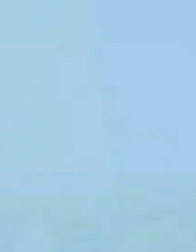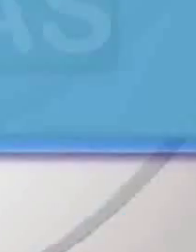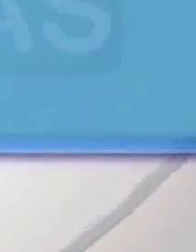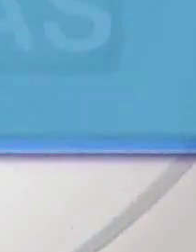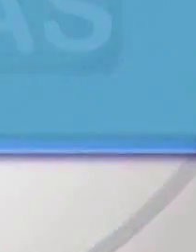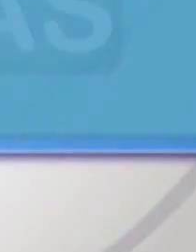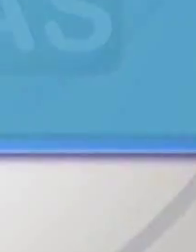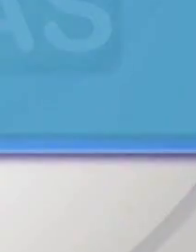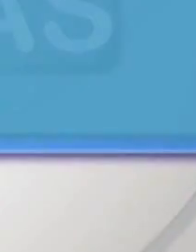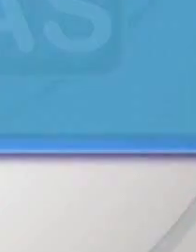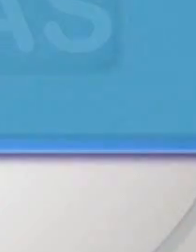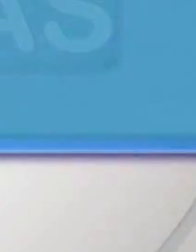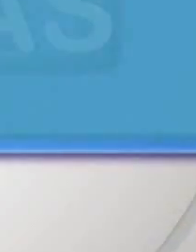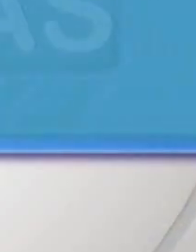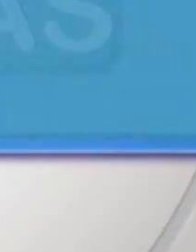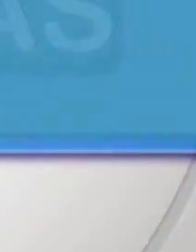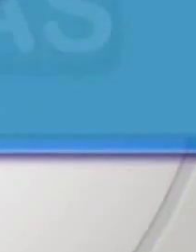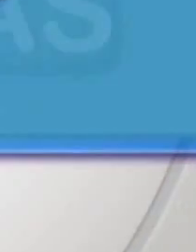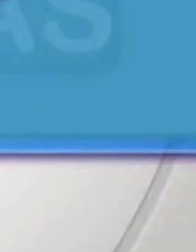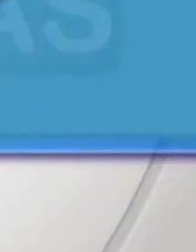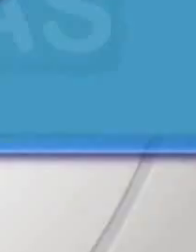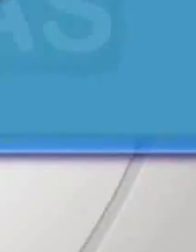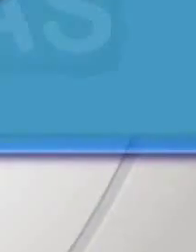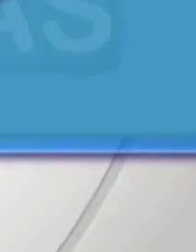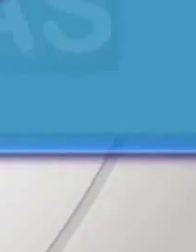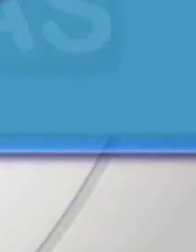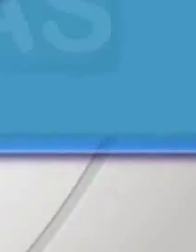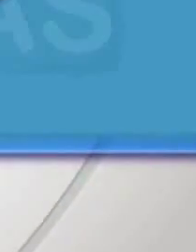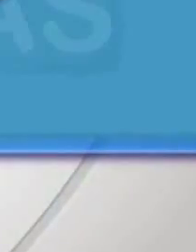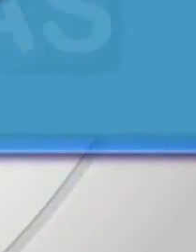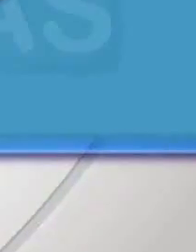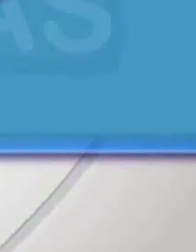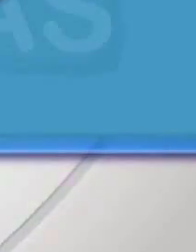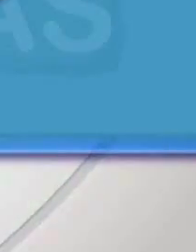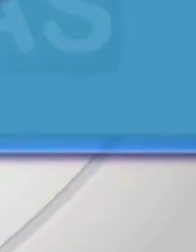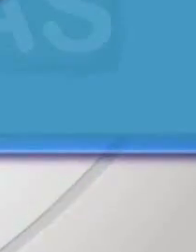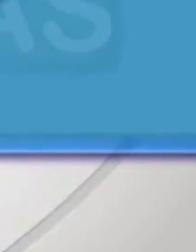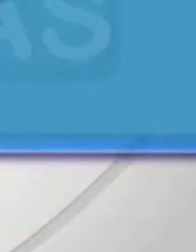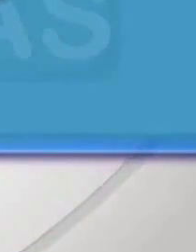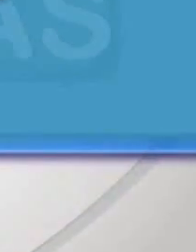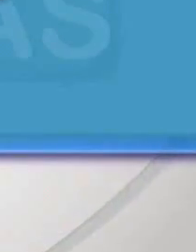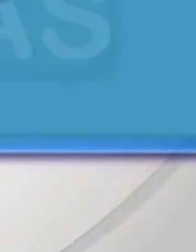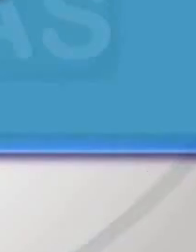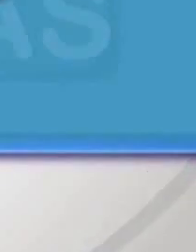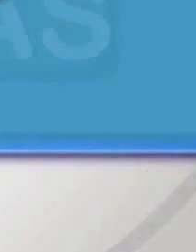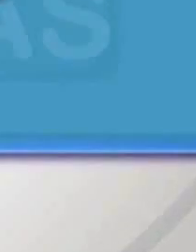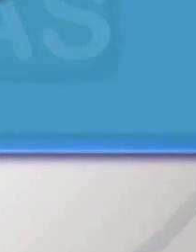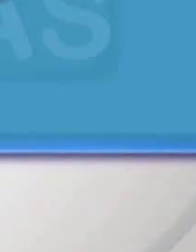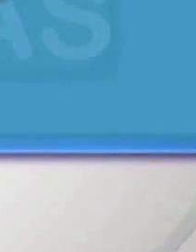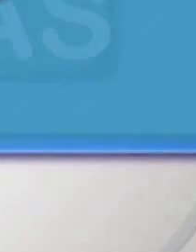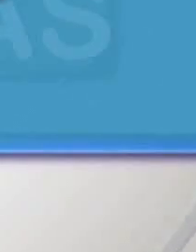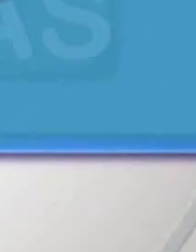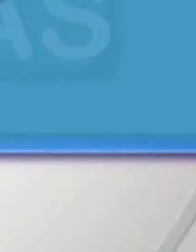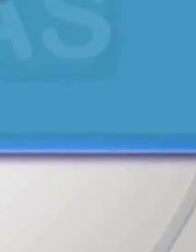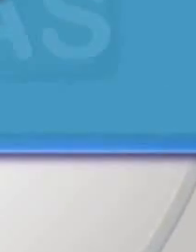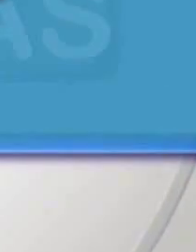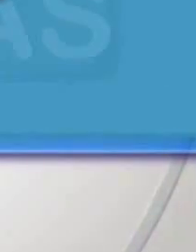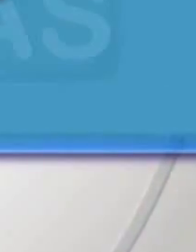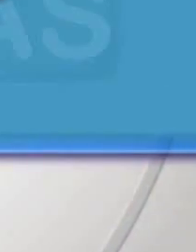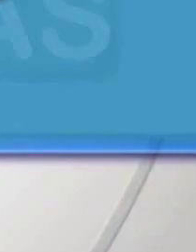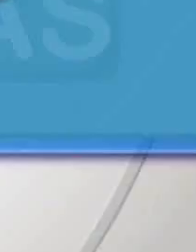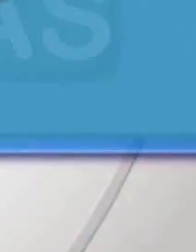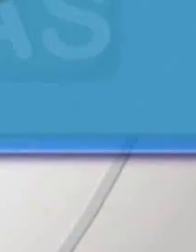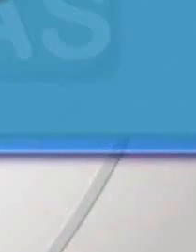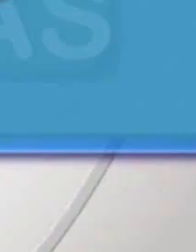entrevista Mario Ruiz ingeniero geotécnico máster en ciencias en geofísica phd en